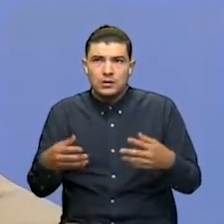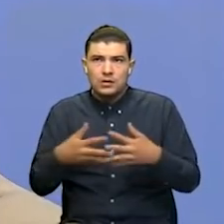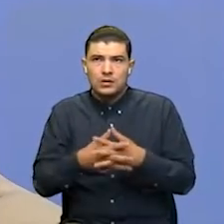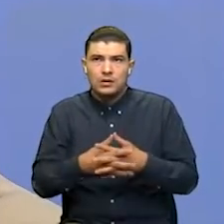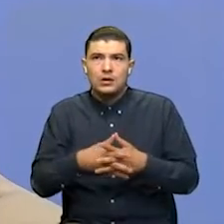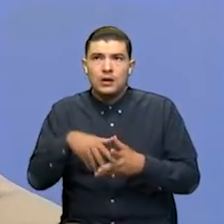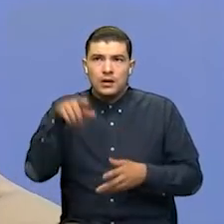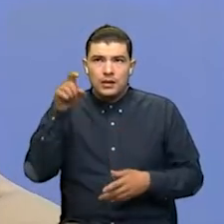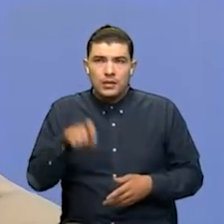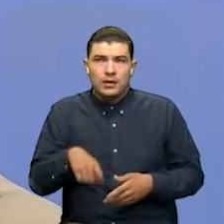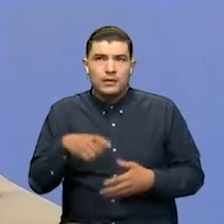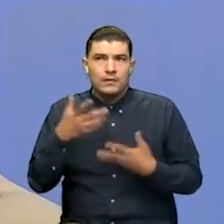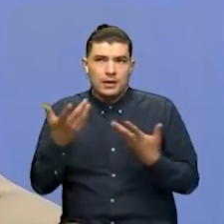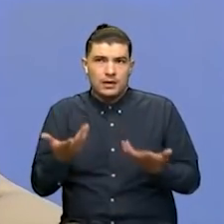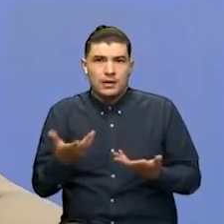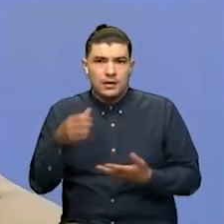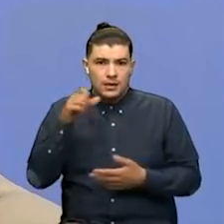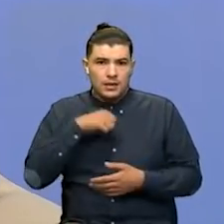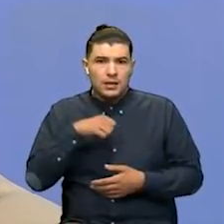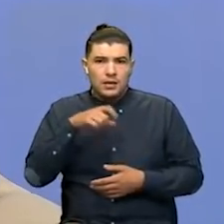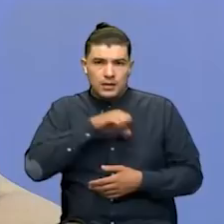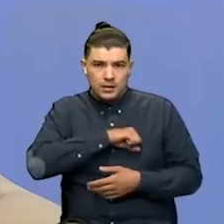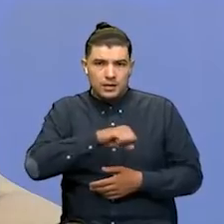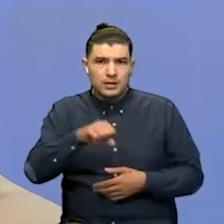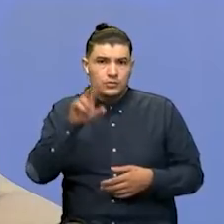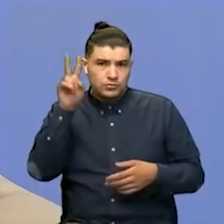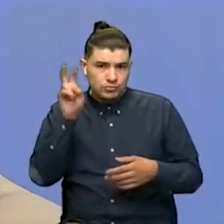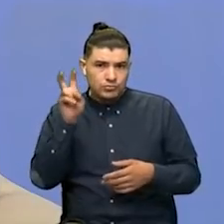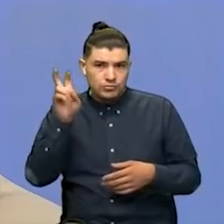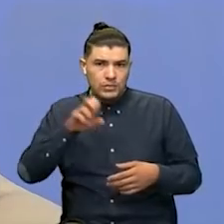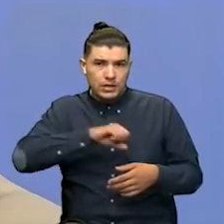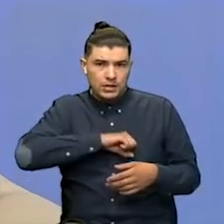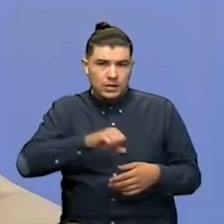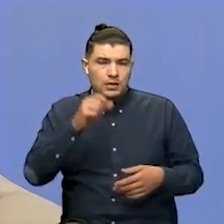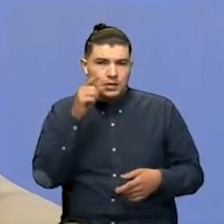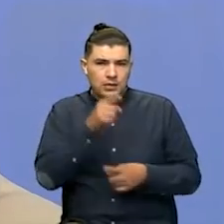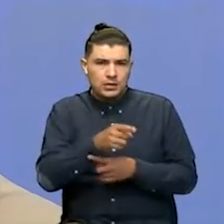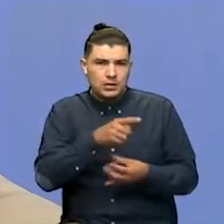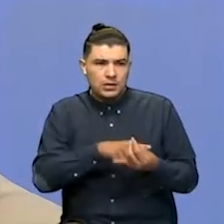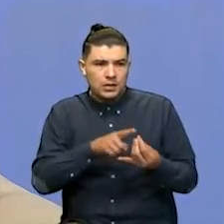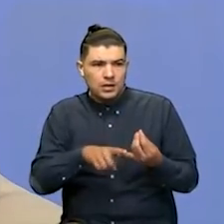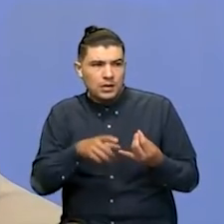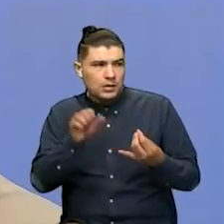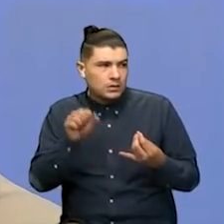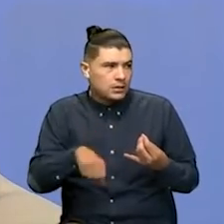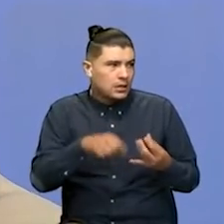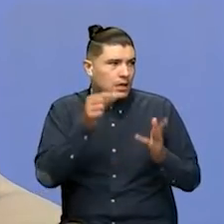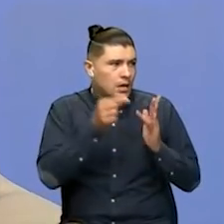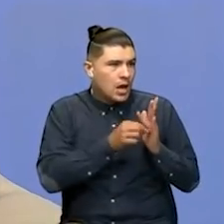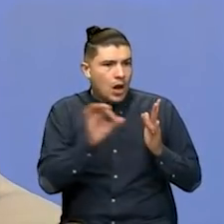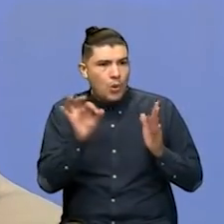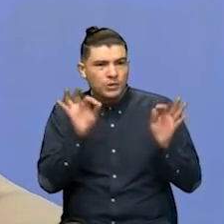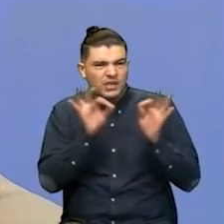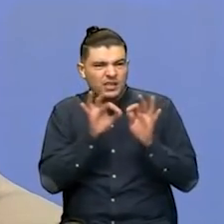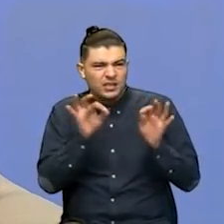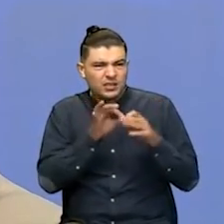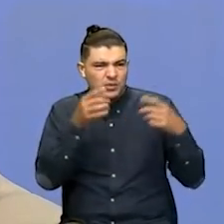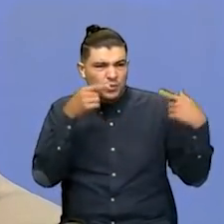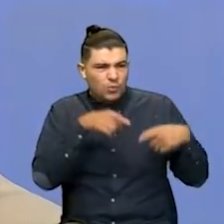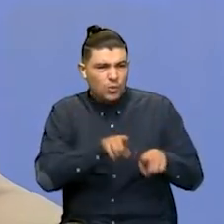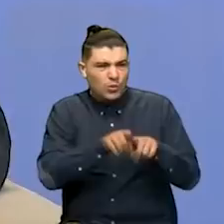claro, tendría derecho en teoría. Tendríamos que mirar muy bien el caso, si están casados, si es que simplemente fueron a vivir